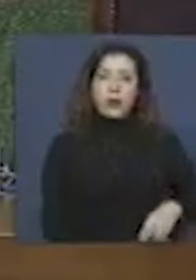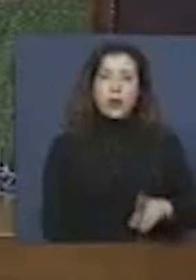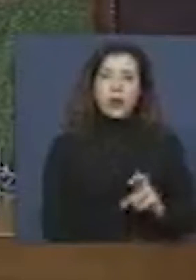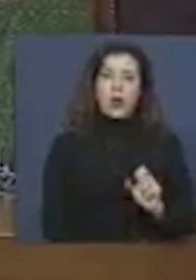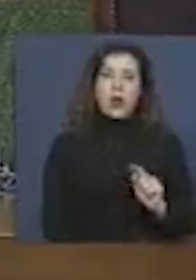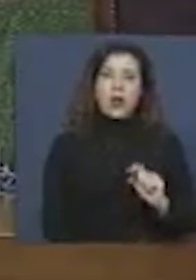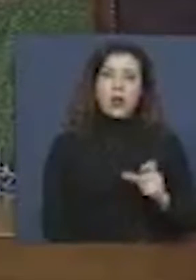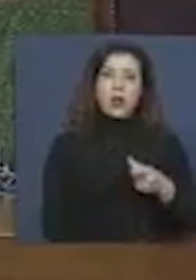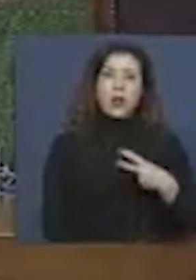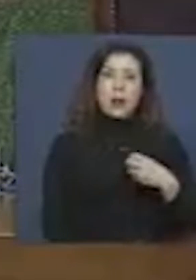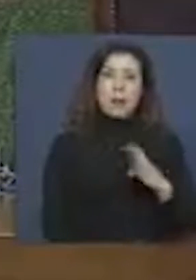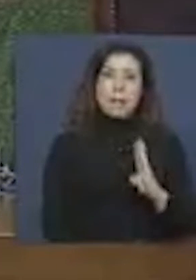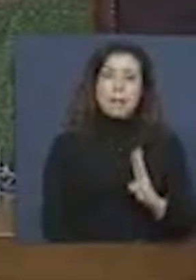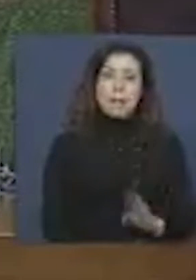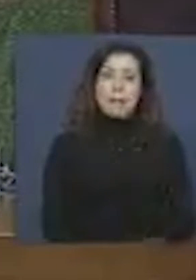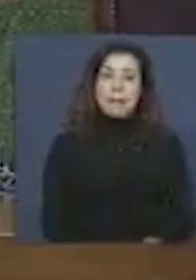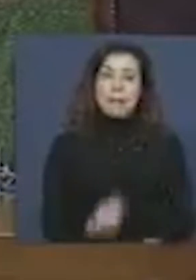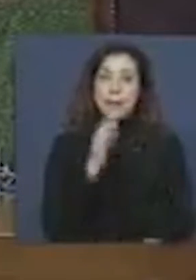Radke.